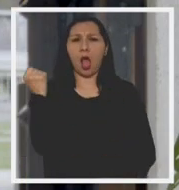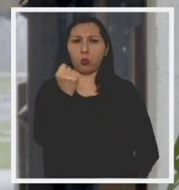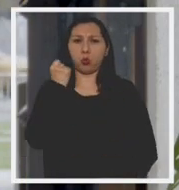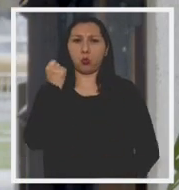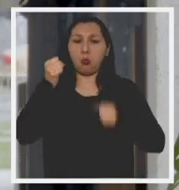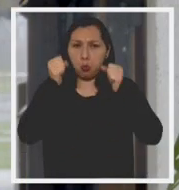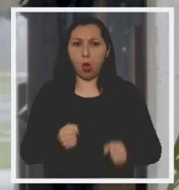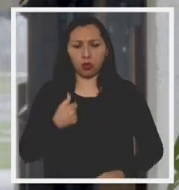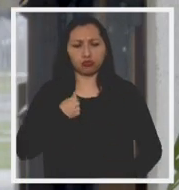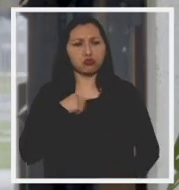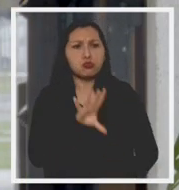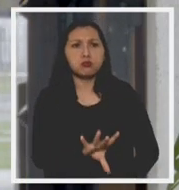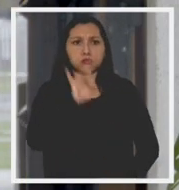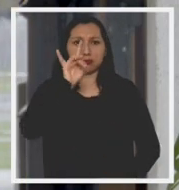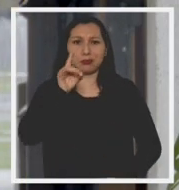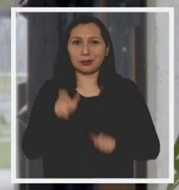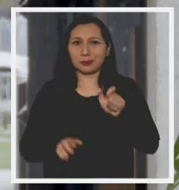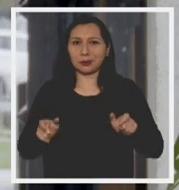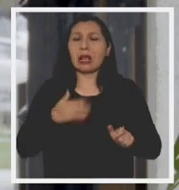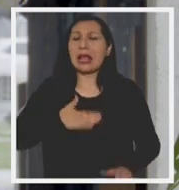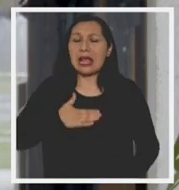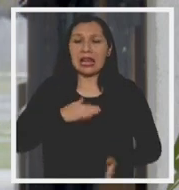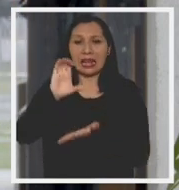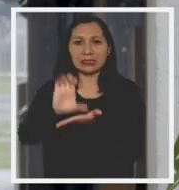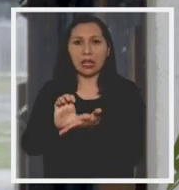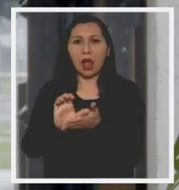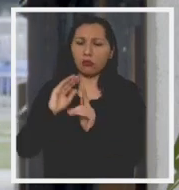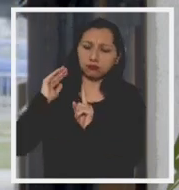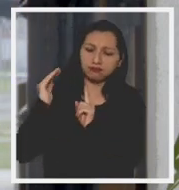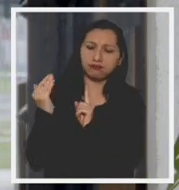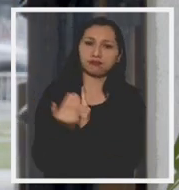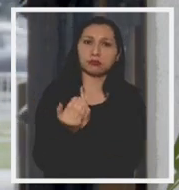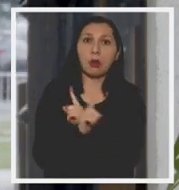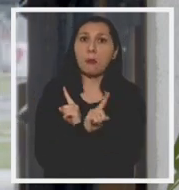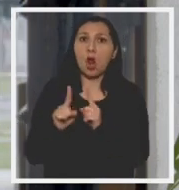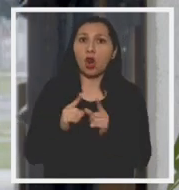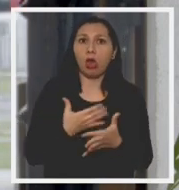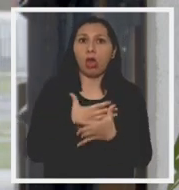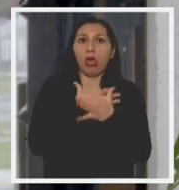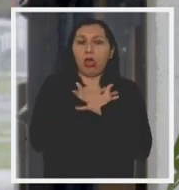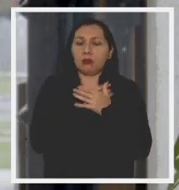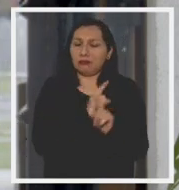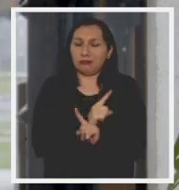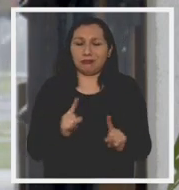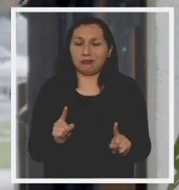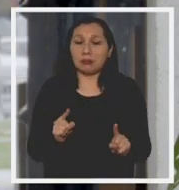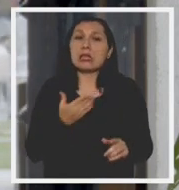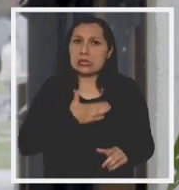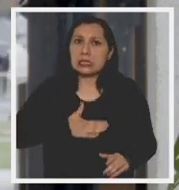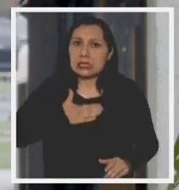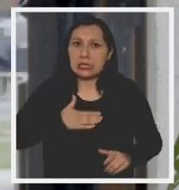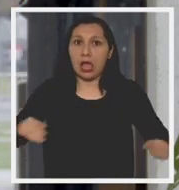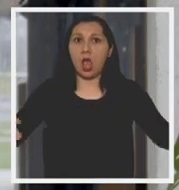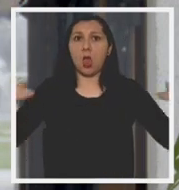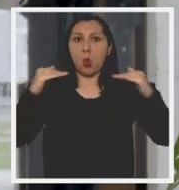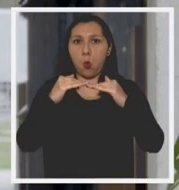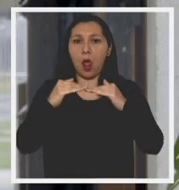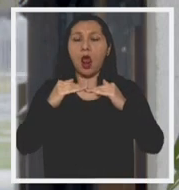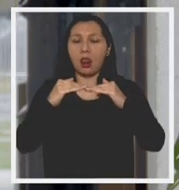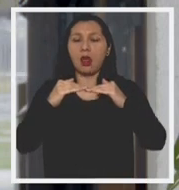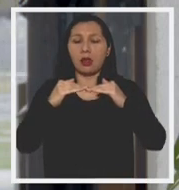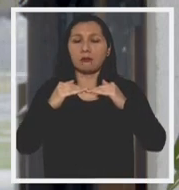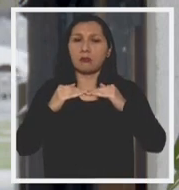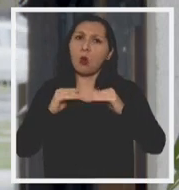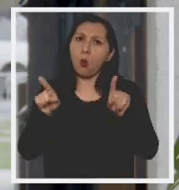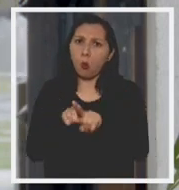su posibilidad de elección. Quieren un Estado que proteja, pero no que ahogue. Quieren igualdad y reivindican